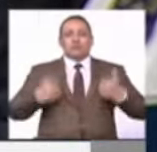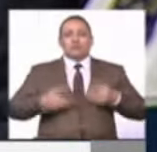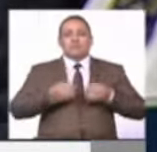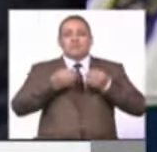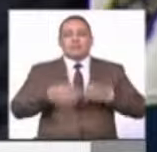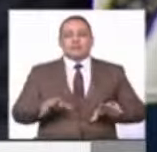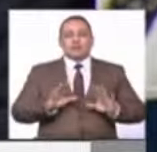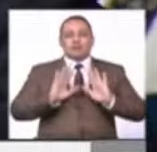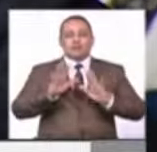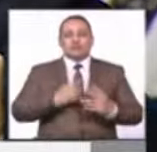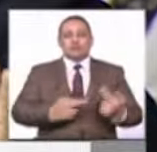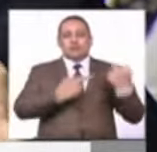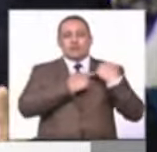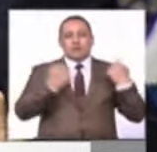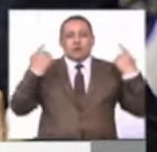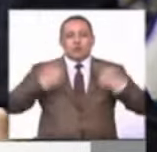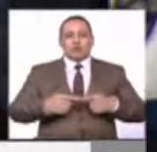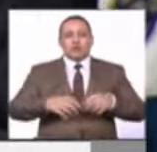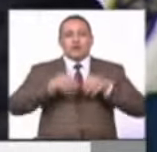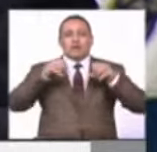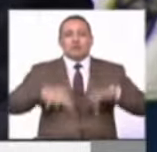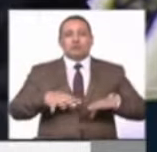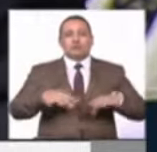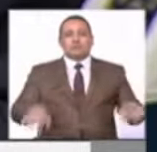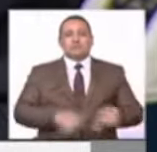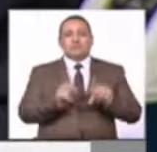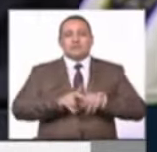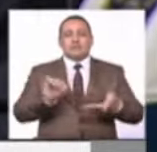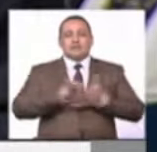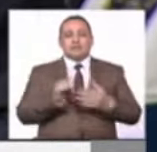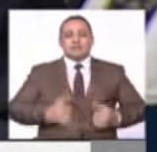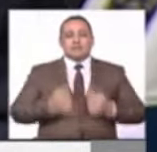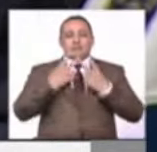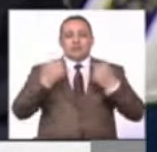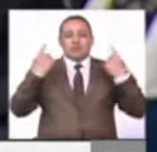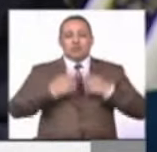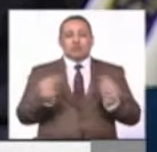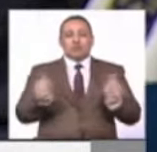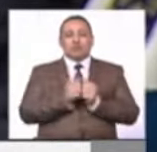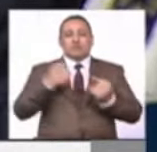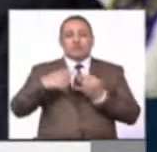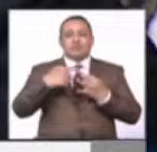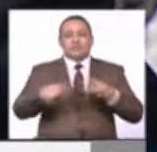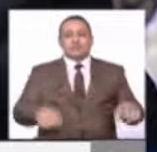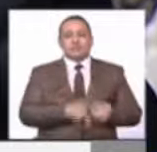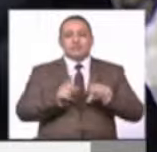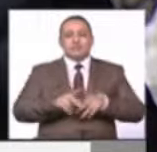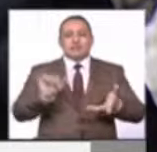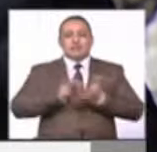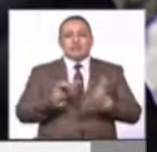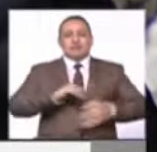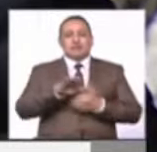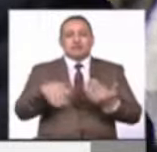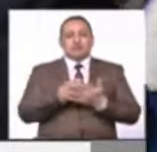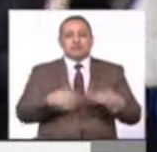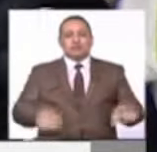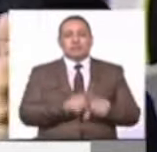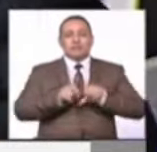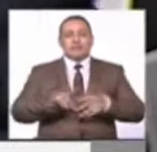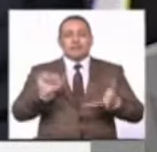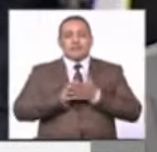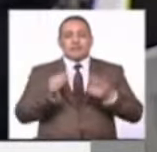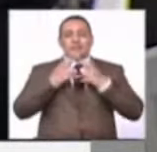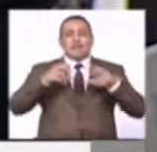son dos la renuncia sea porque no no está in curso en ningún defecto jur jurídico pero no quiere seguir siendo funcionario y